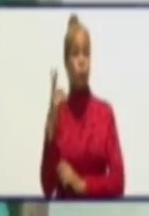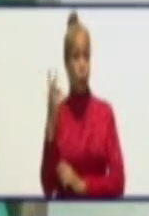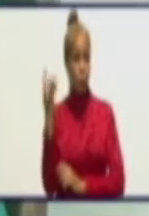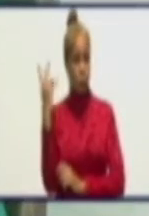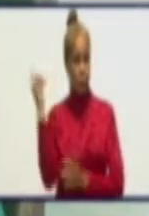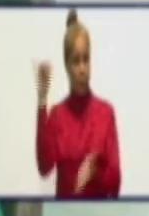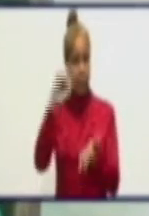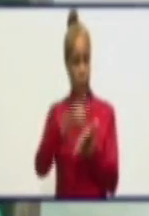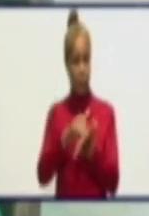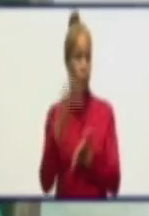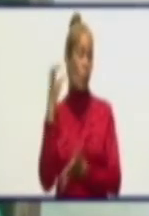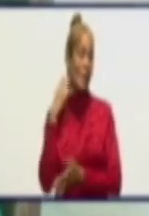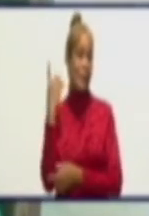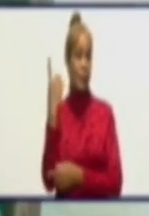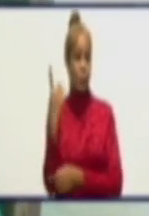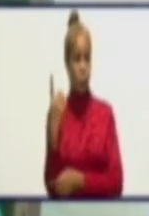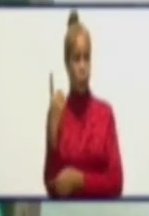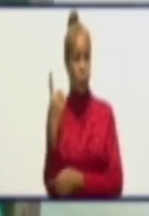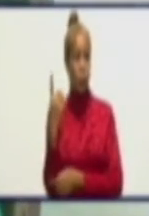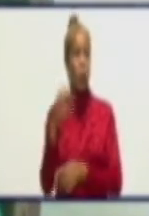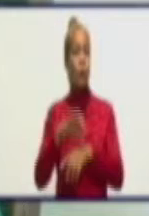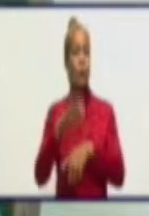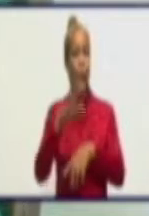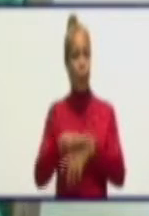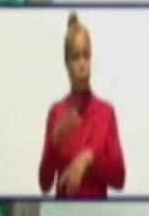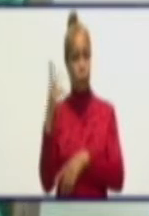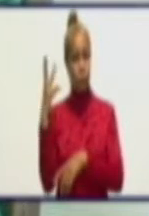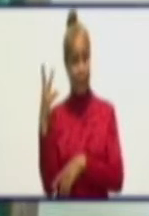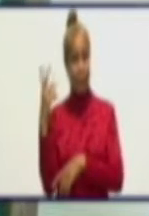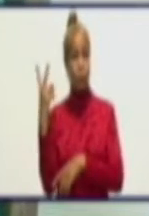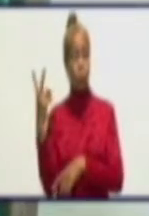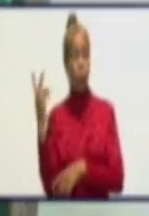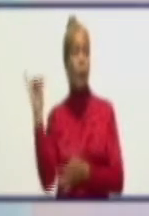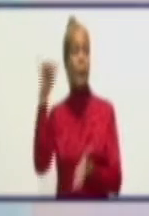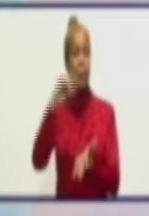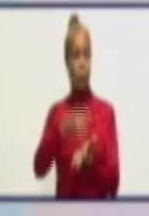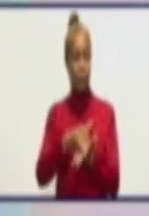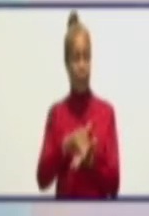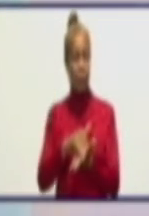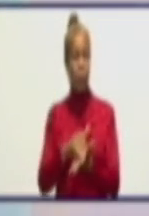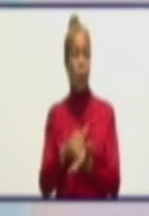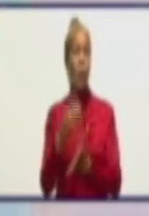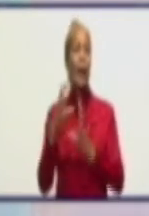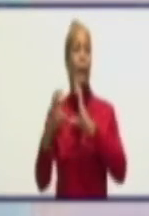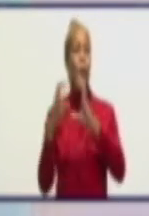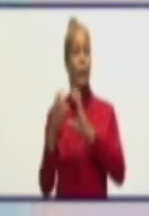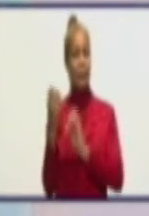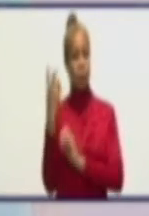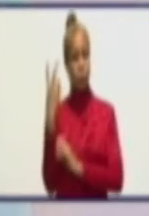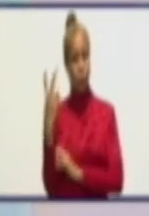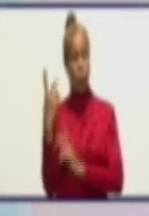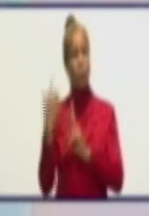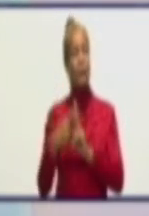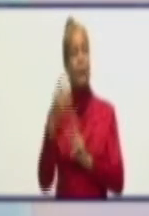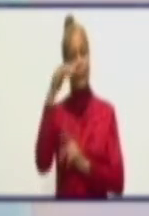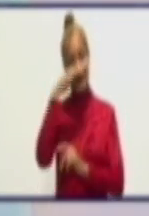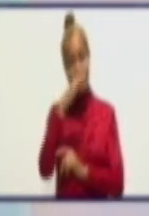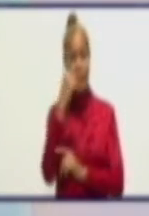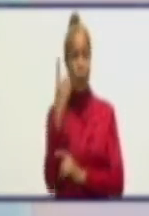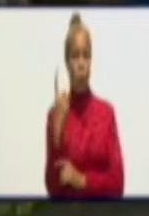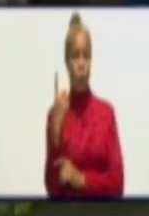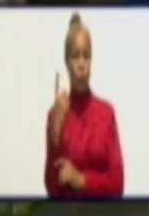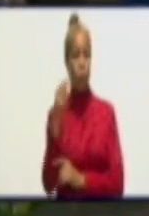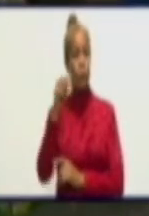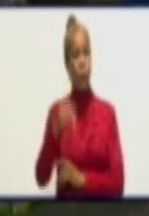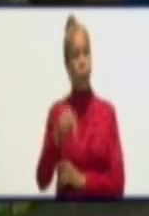importados, Manzanillo 1, Río Cauto 3, 2 importados, Cauto Cristo 2 y Guisa 1.